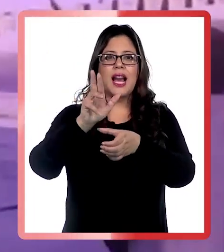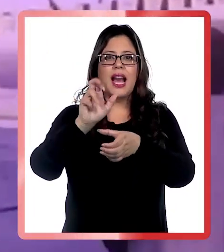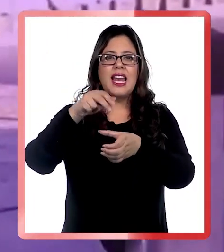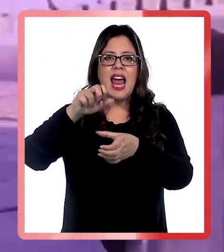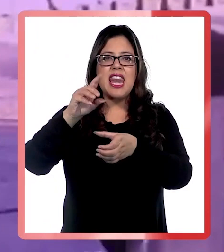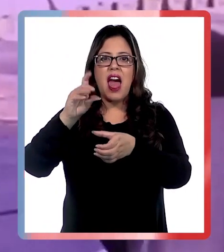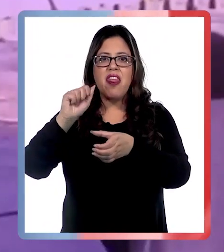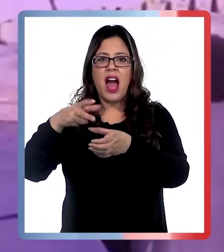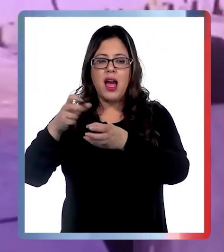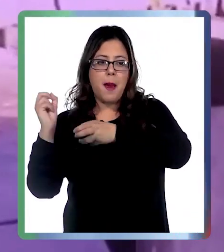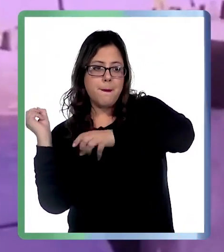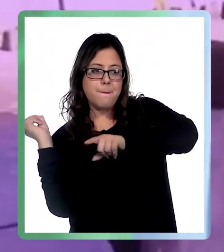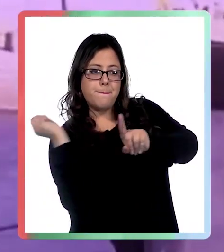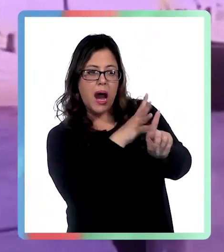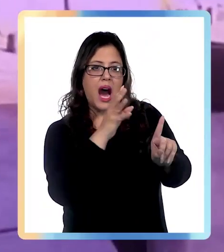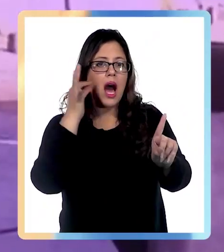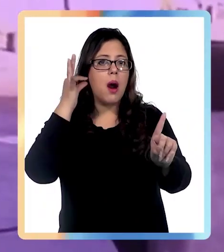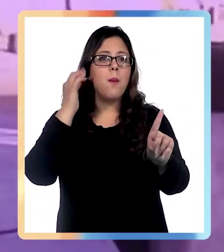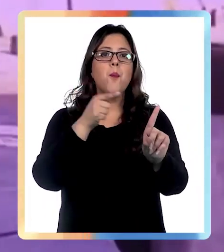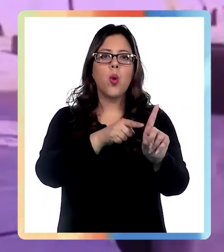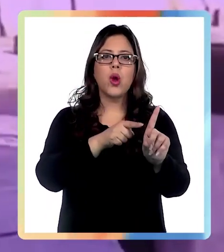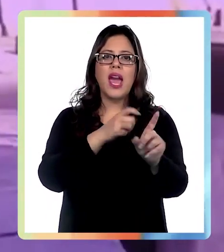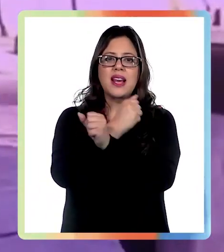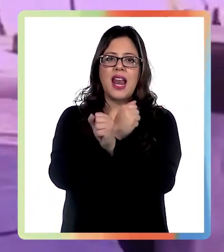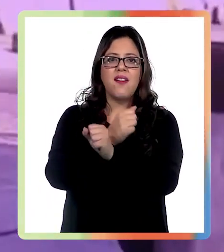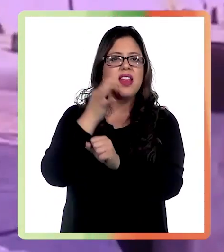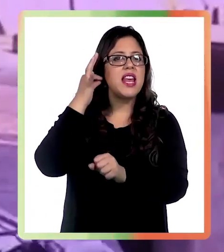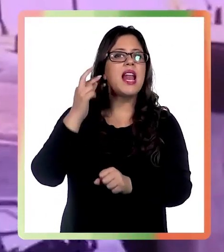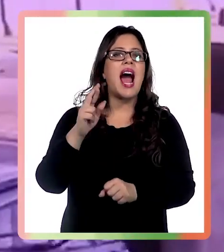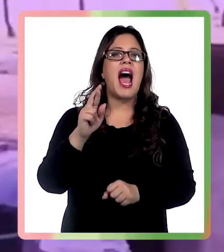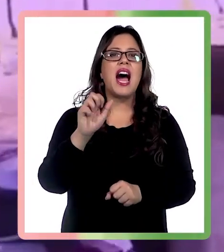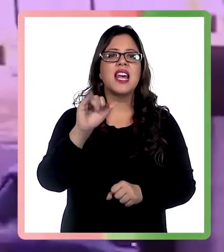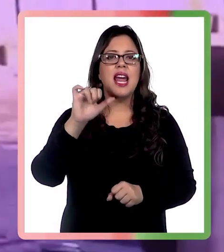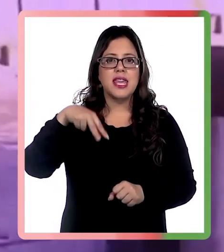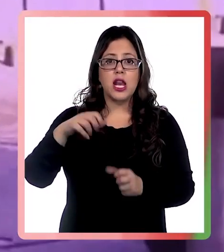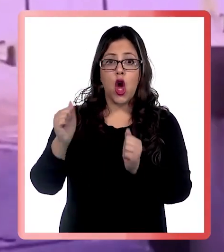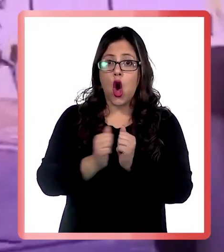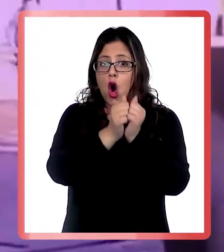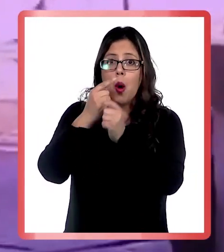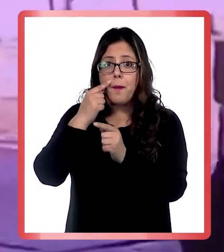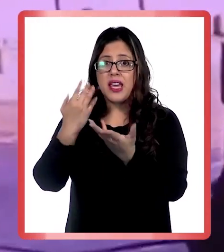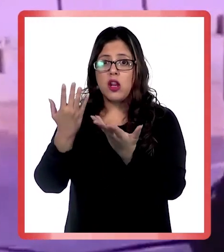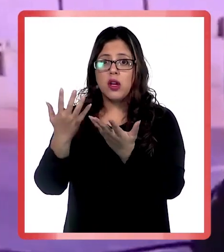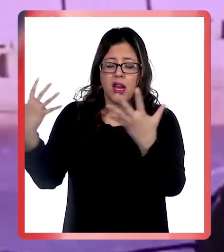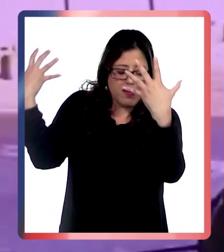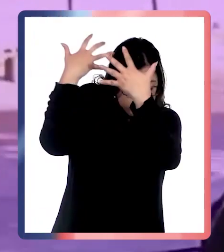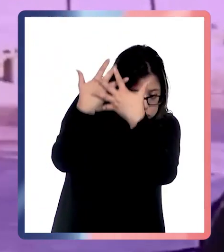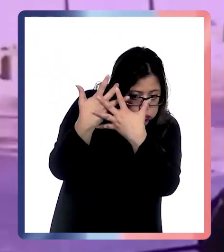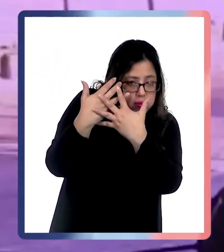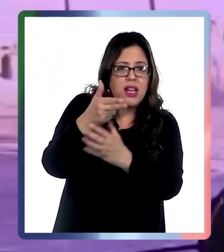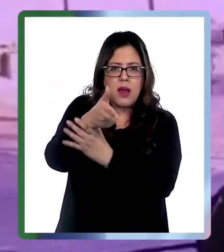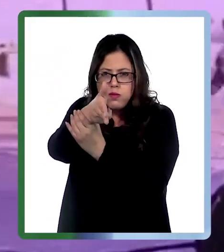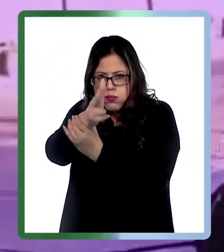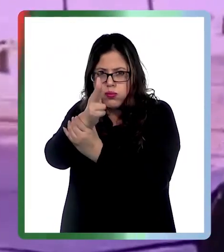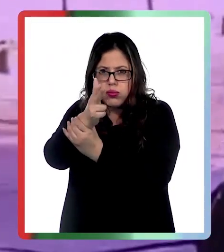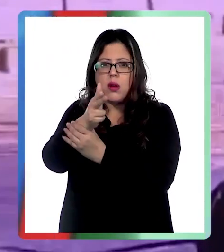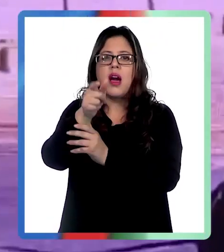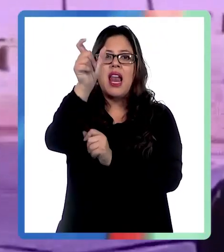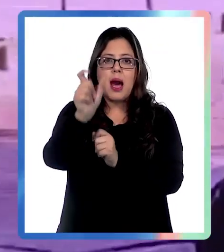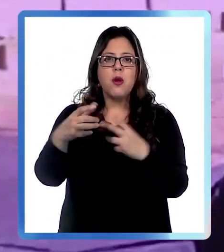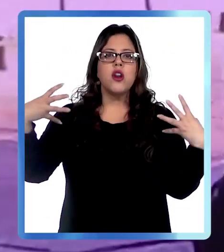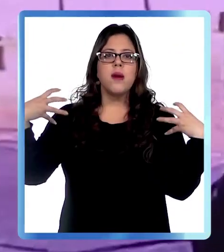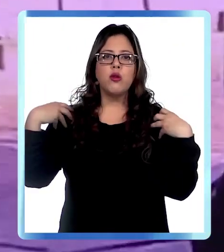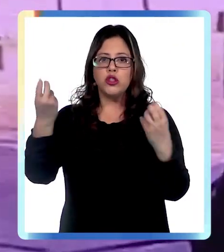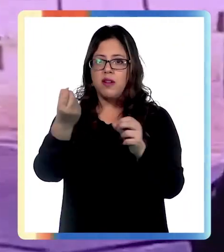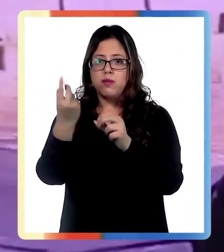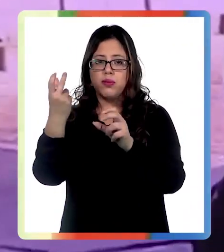chaqueta y la lanzó en contra de la cabo segundo rayen kriwil su compañero corrió a protegerse y logró dispararle